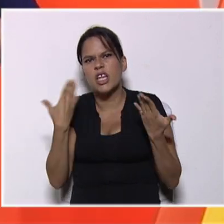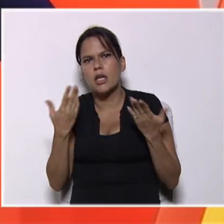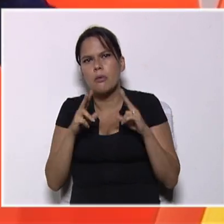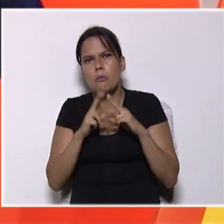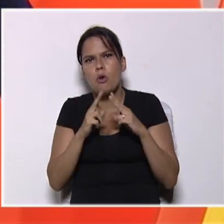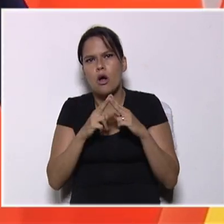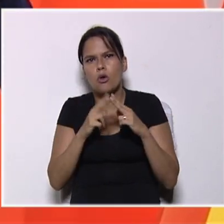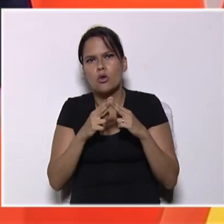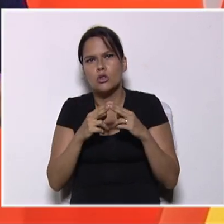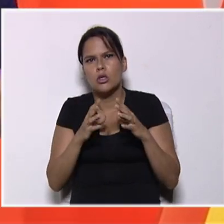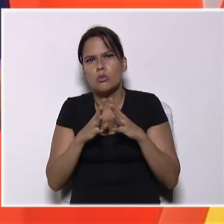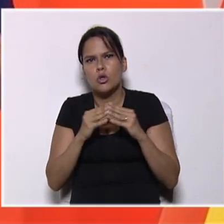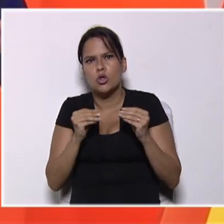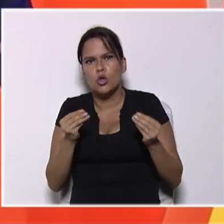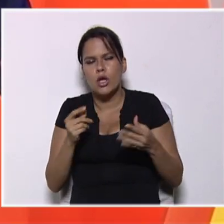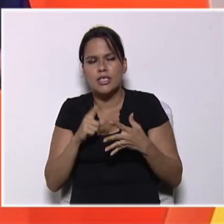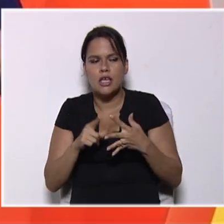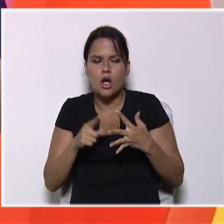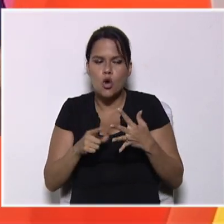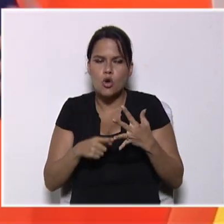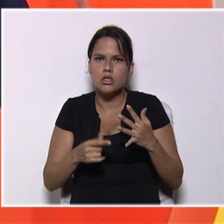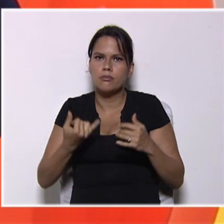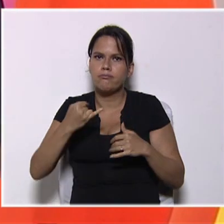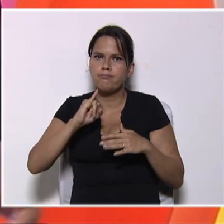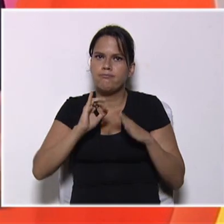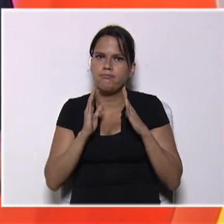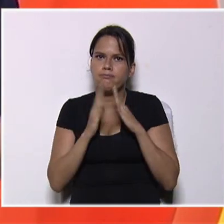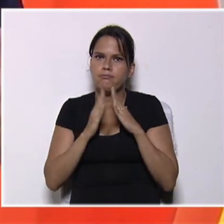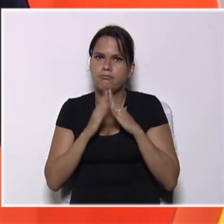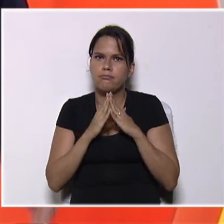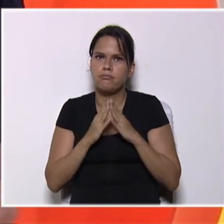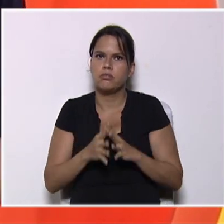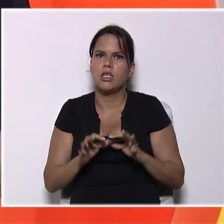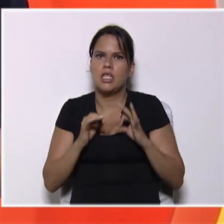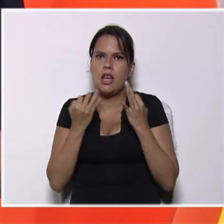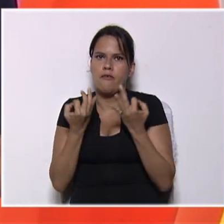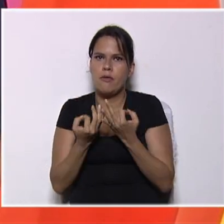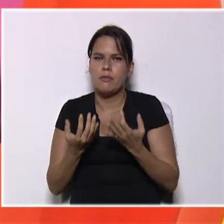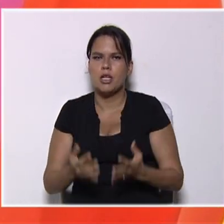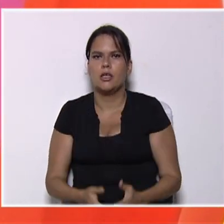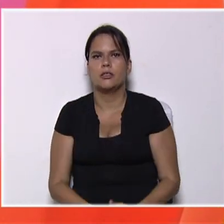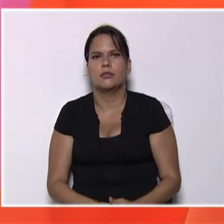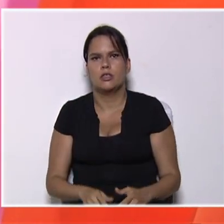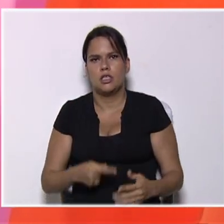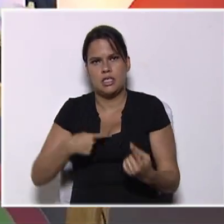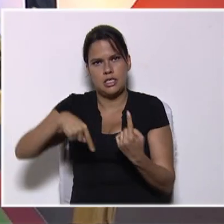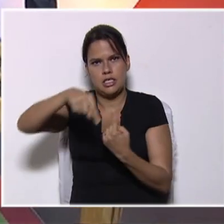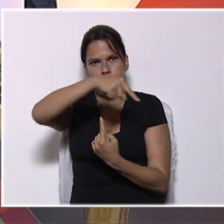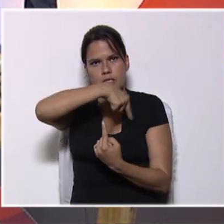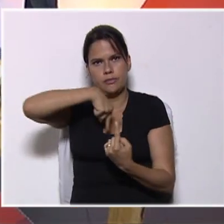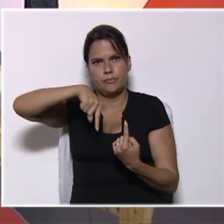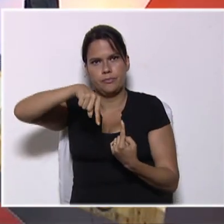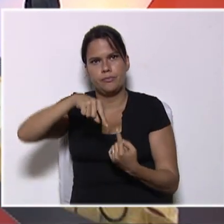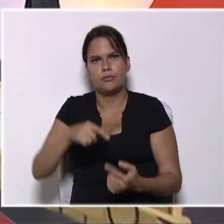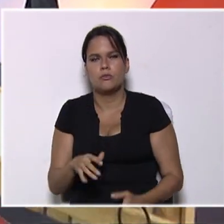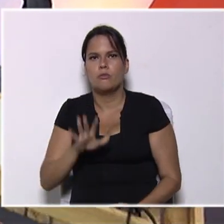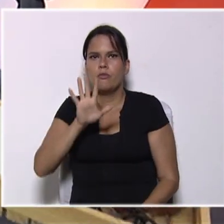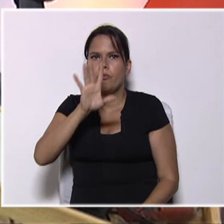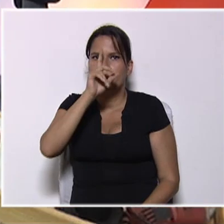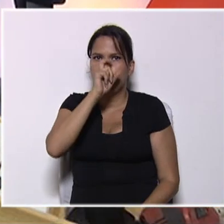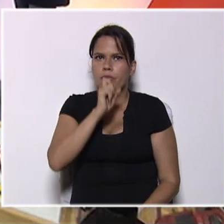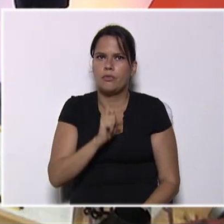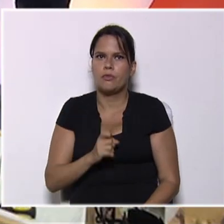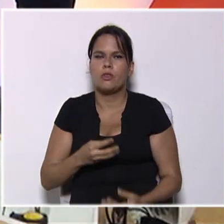por todas esas máquinas, esos electrodomésticos de las personas, de las familias que nos rodean, ¿sí? Y para quinto